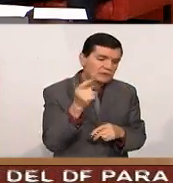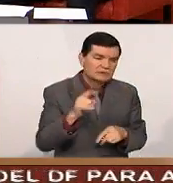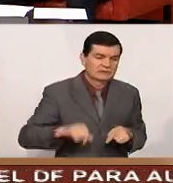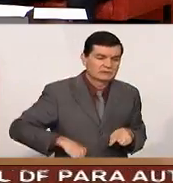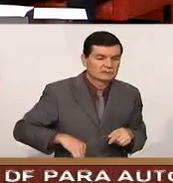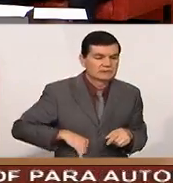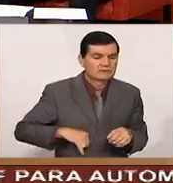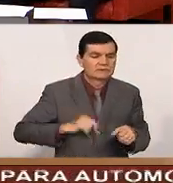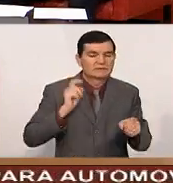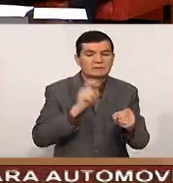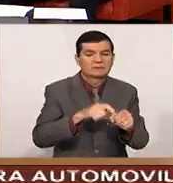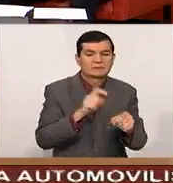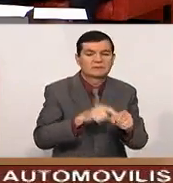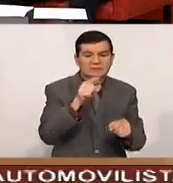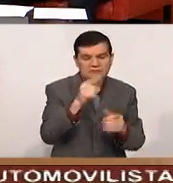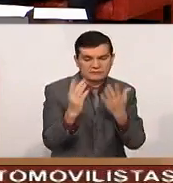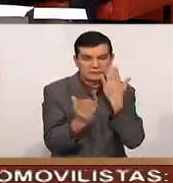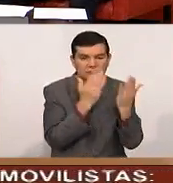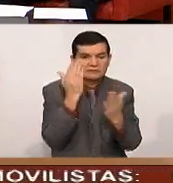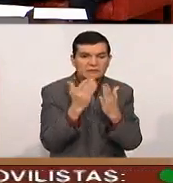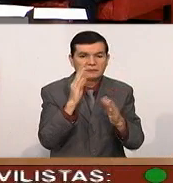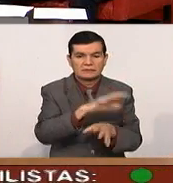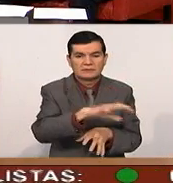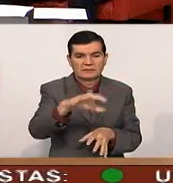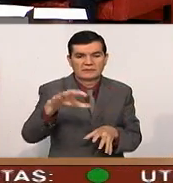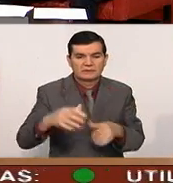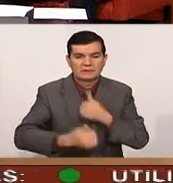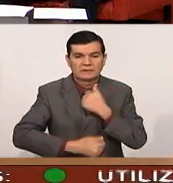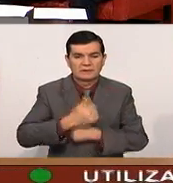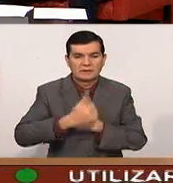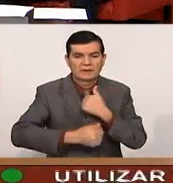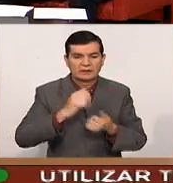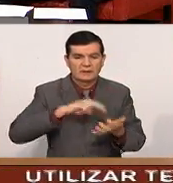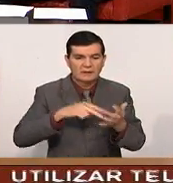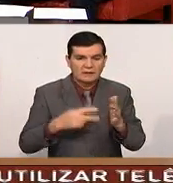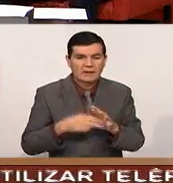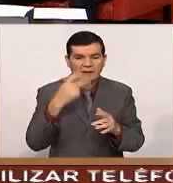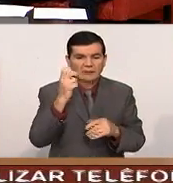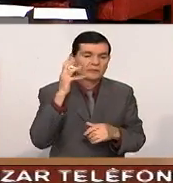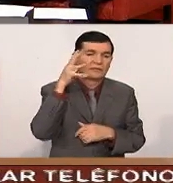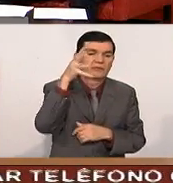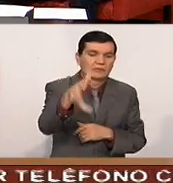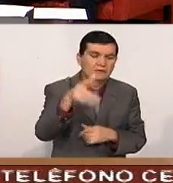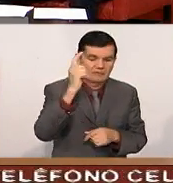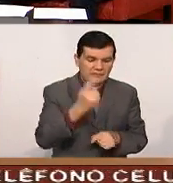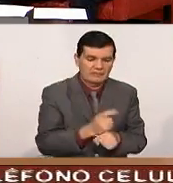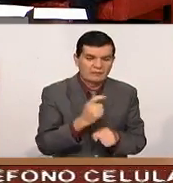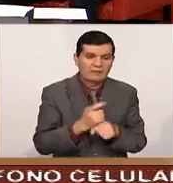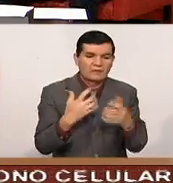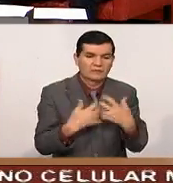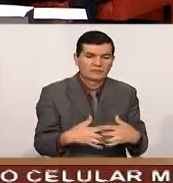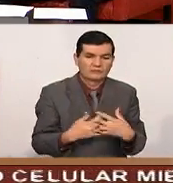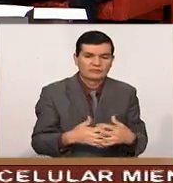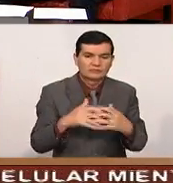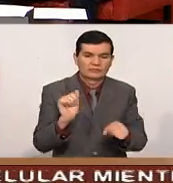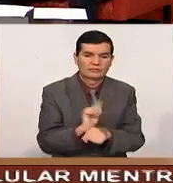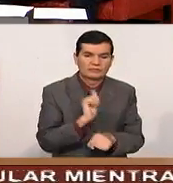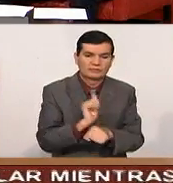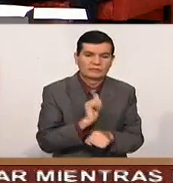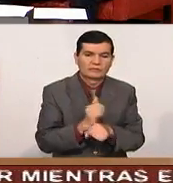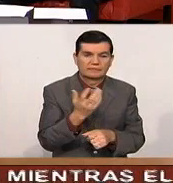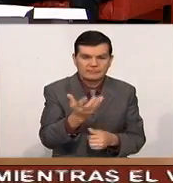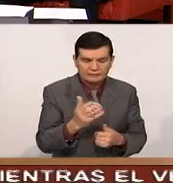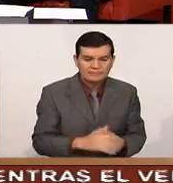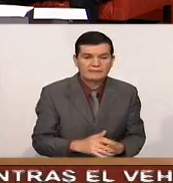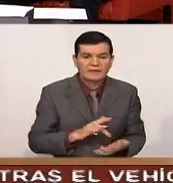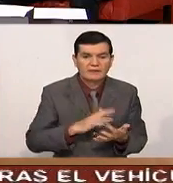interesen precisamente en estas áreas, en estas carreras de ingeniería que son el futuro, especialmente la ingeniería en